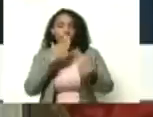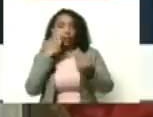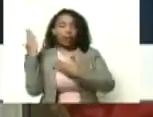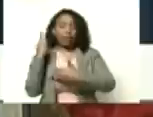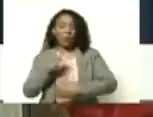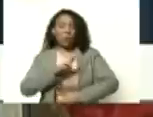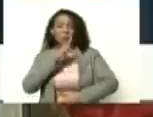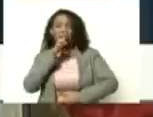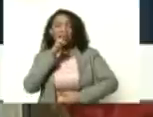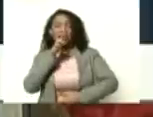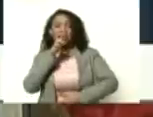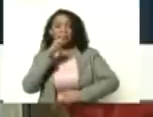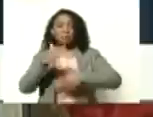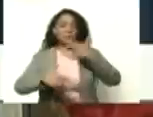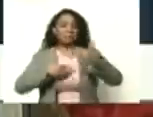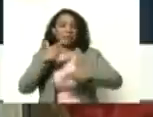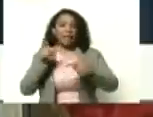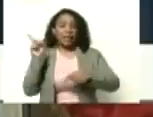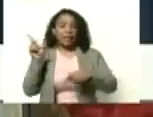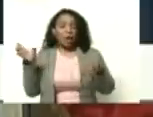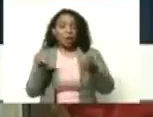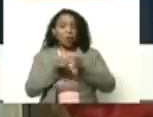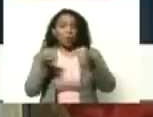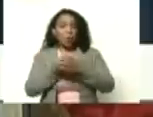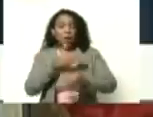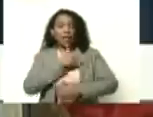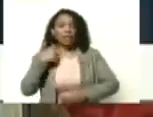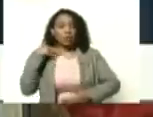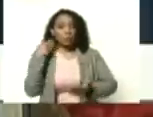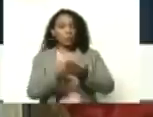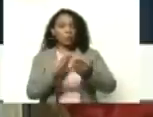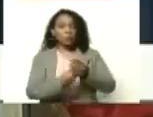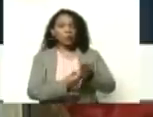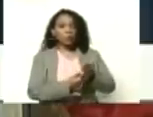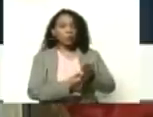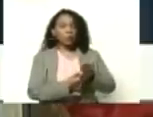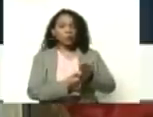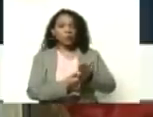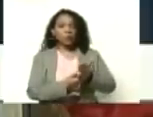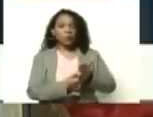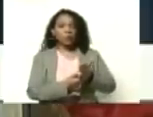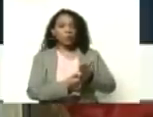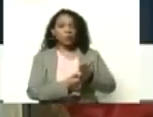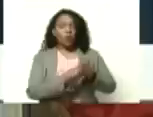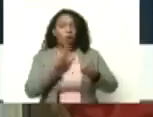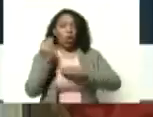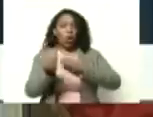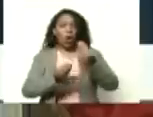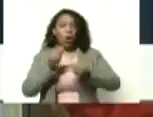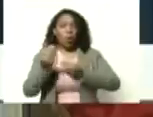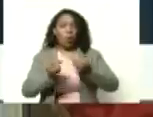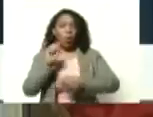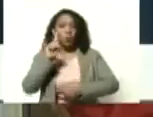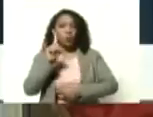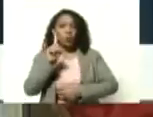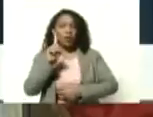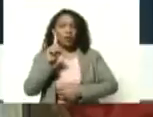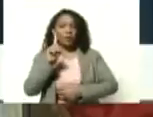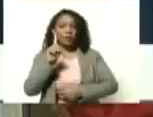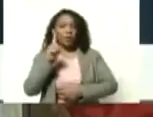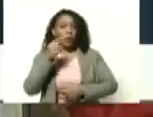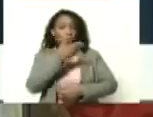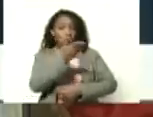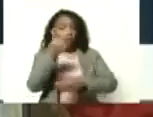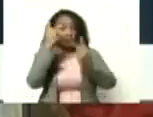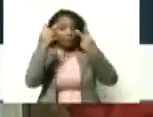crimen que este grupo hamponil quiso presentar previamente como una vean ustedes